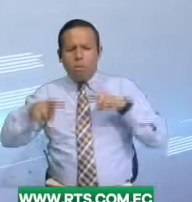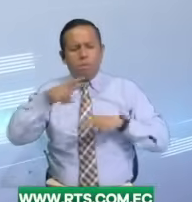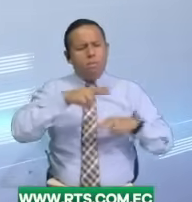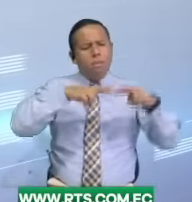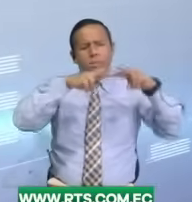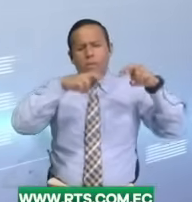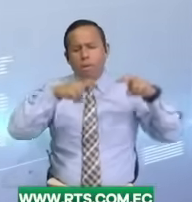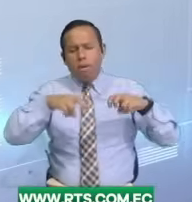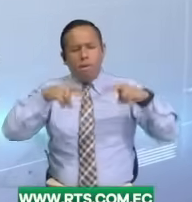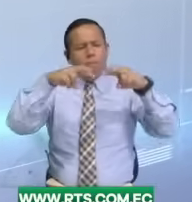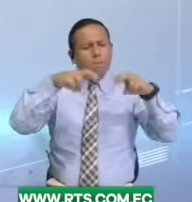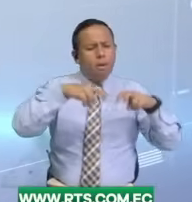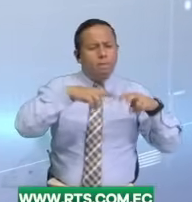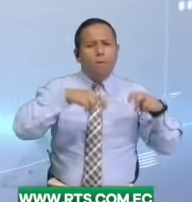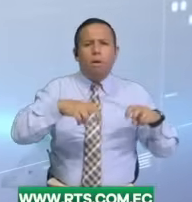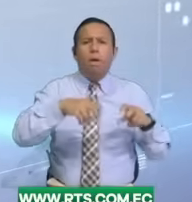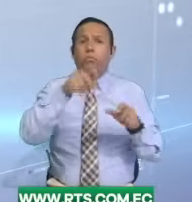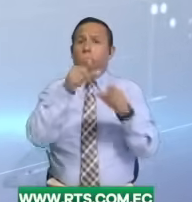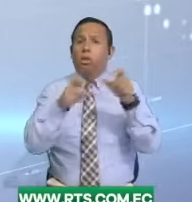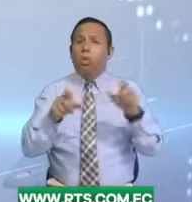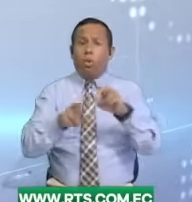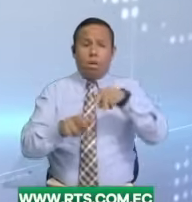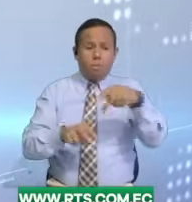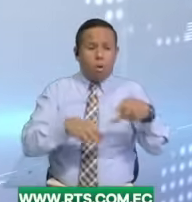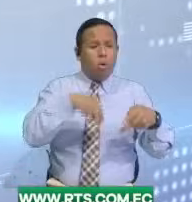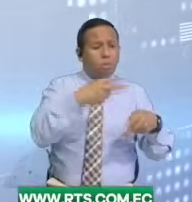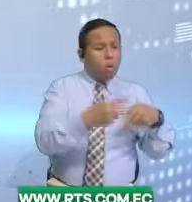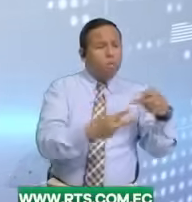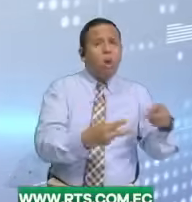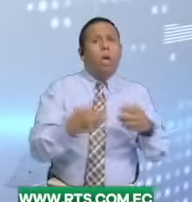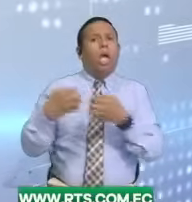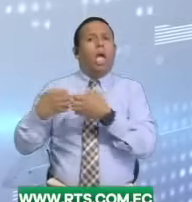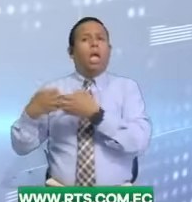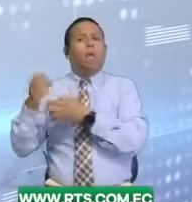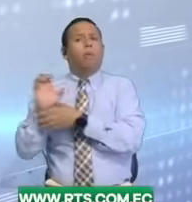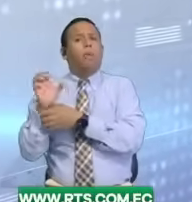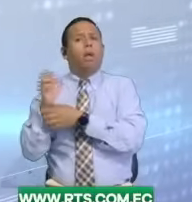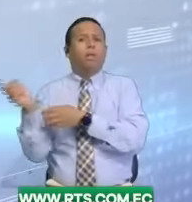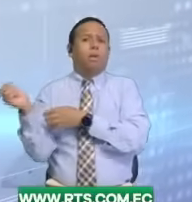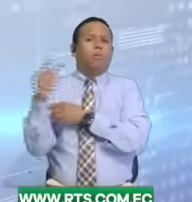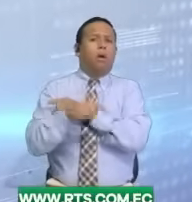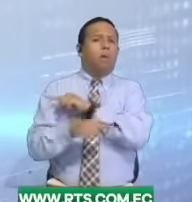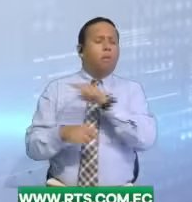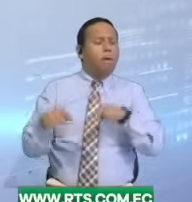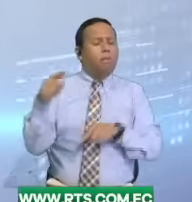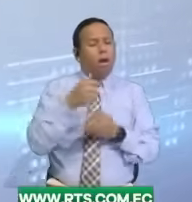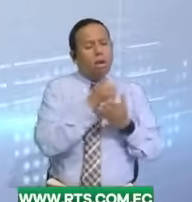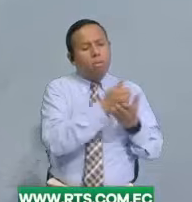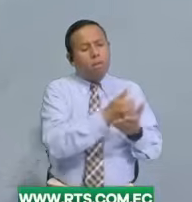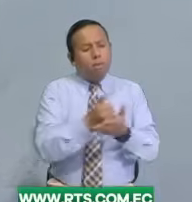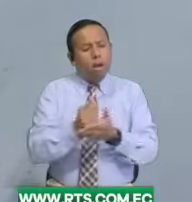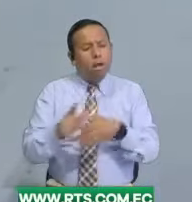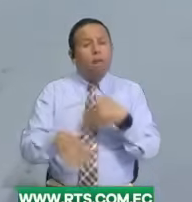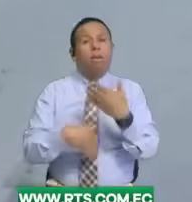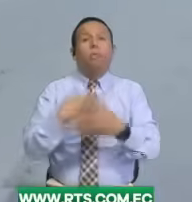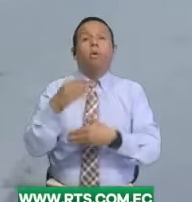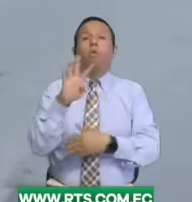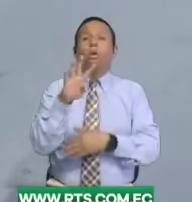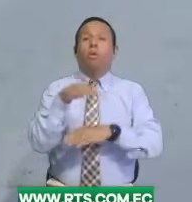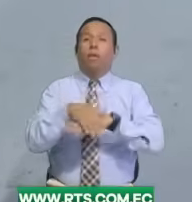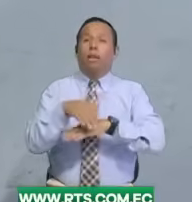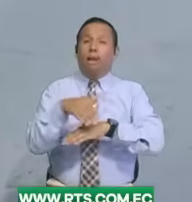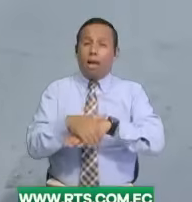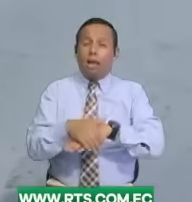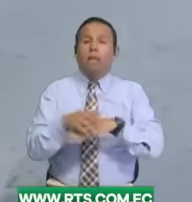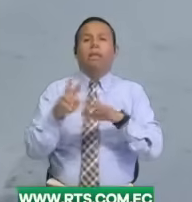investigativa. Asimismo, las personas heridas fueron atendidas por equipos de emergencia. Cerca de las 4 de la tarde, 7